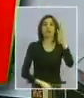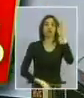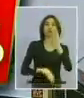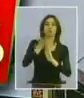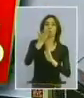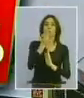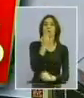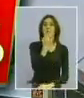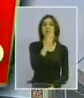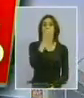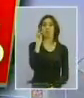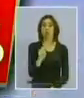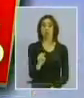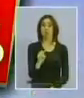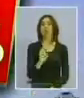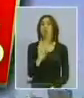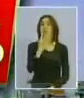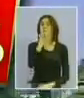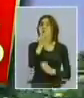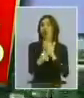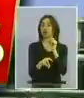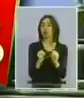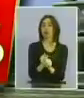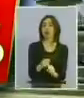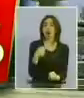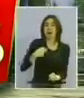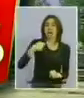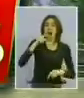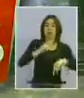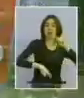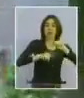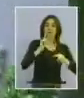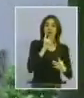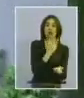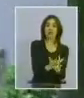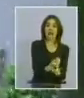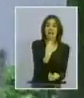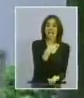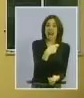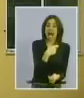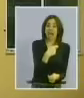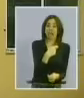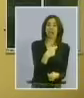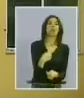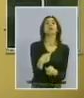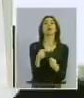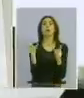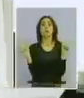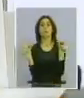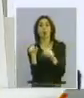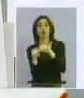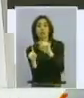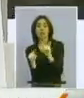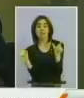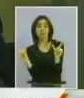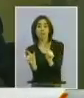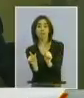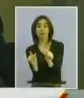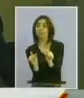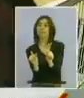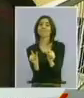30%. Pero en dos años. Son tan caros los terrenos disponibles, que los que menos tienen están quedando, como nunca,